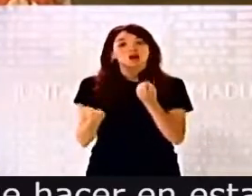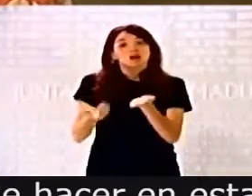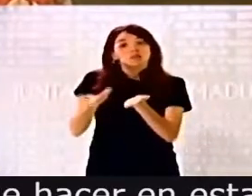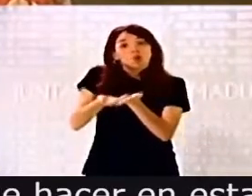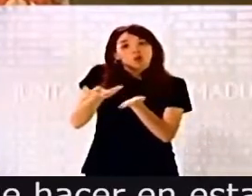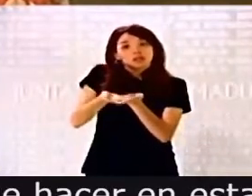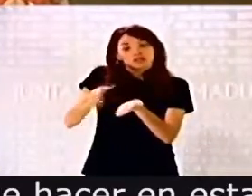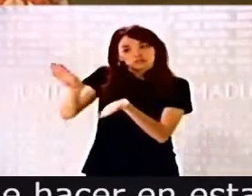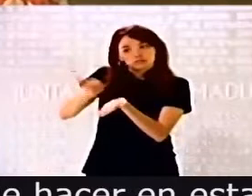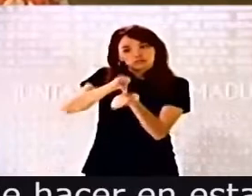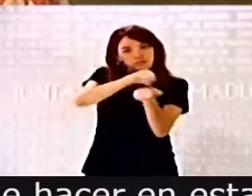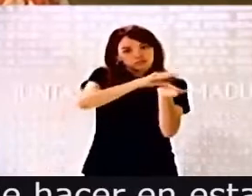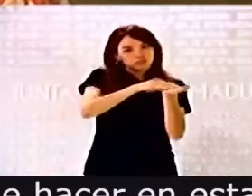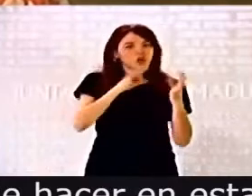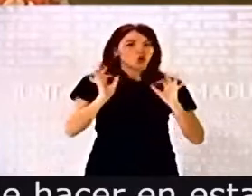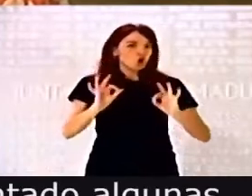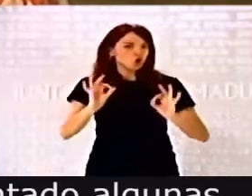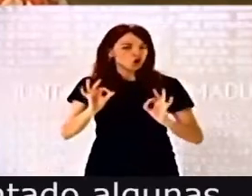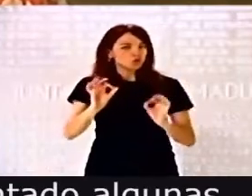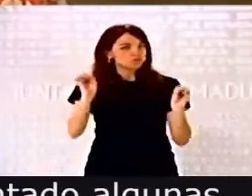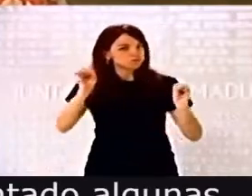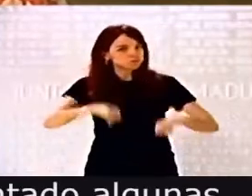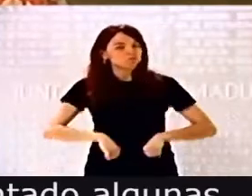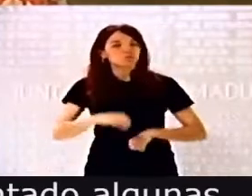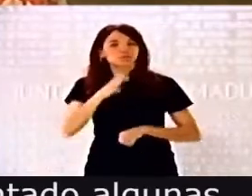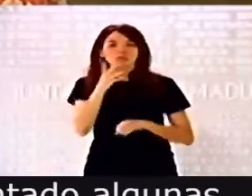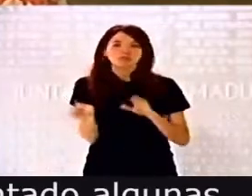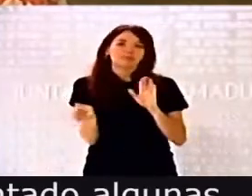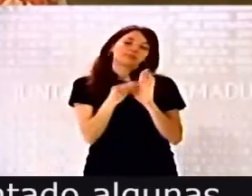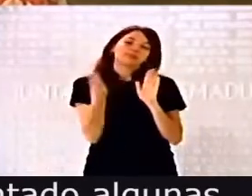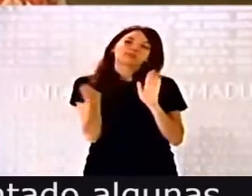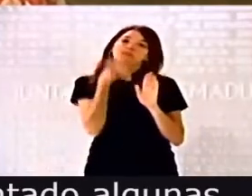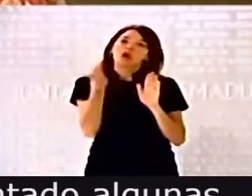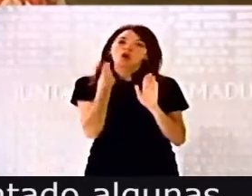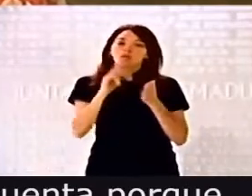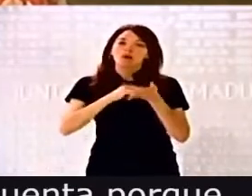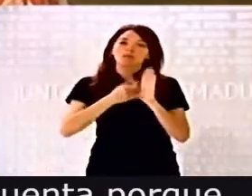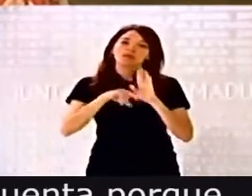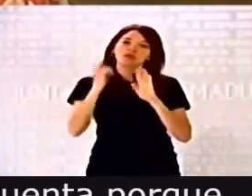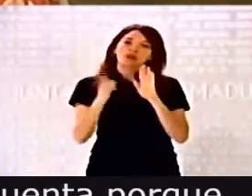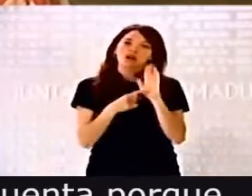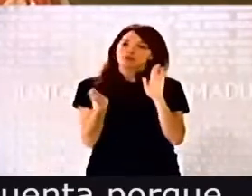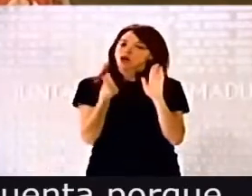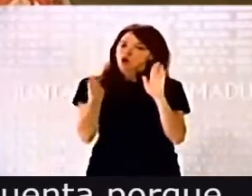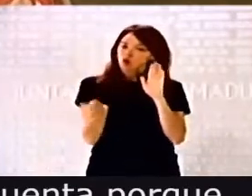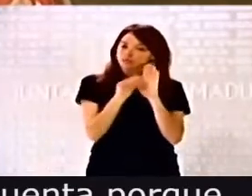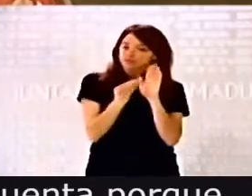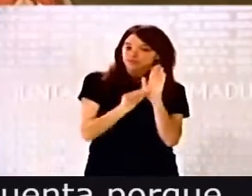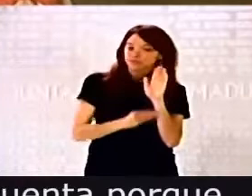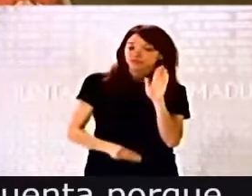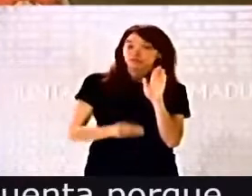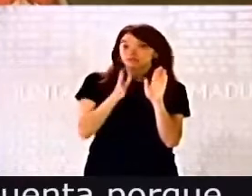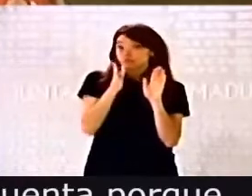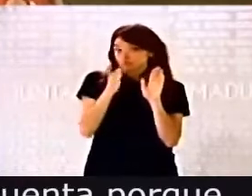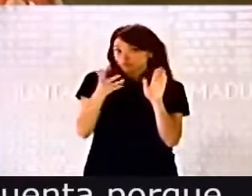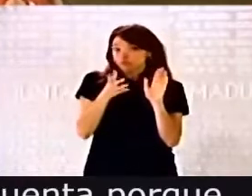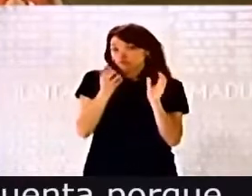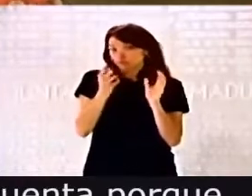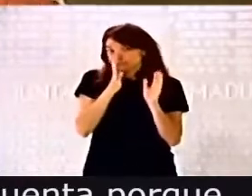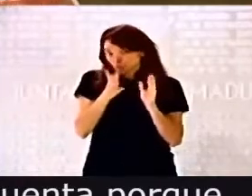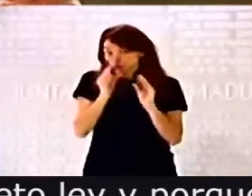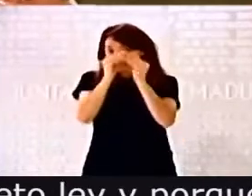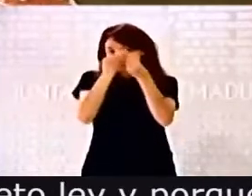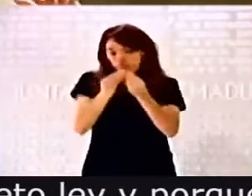lógicamente se han tenido en cuenta porque vienen a enriquecer el texto, el proyecto de decreto ley, y porque para eso lo